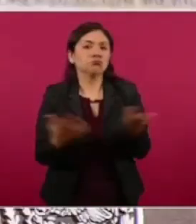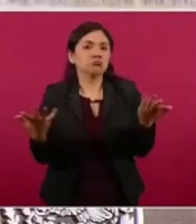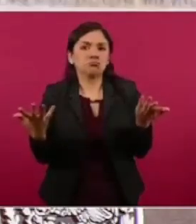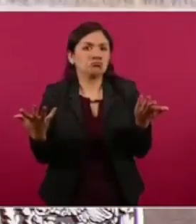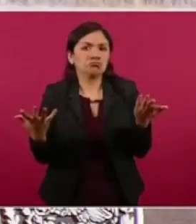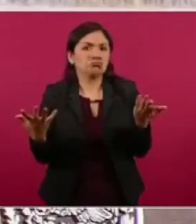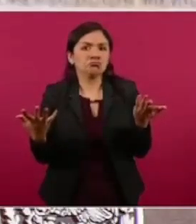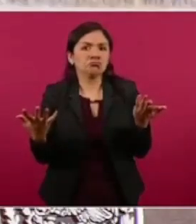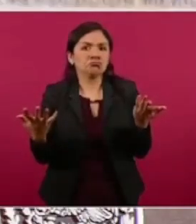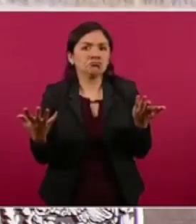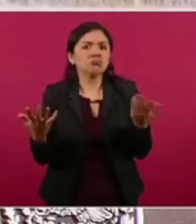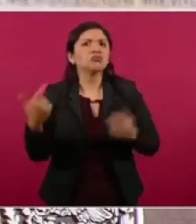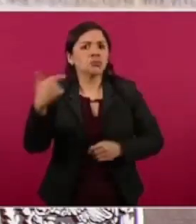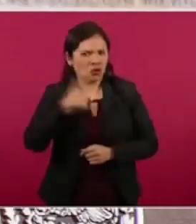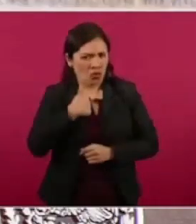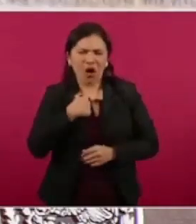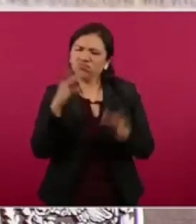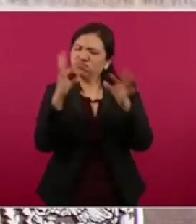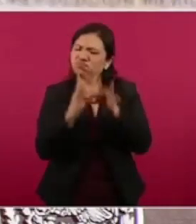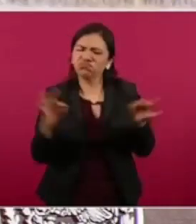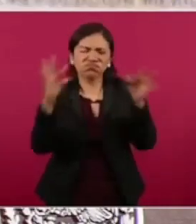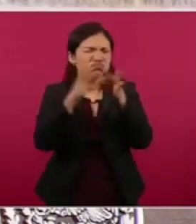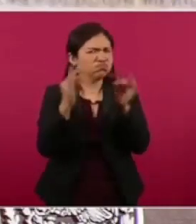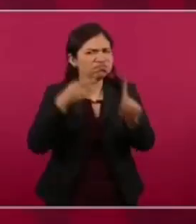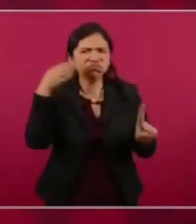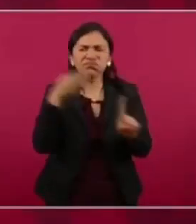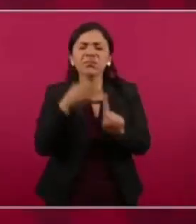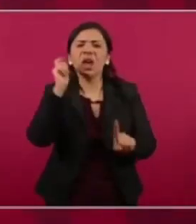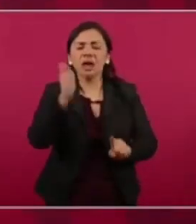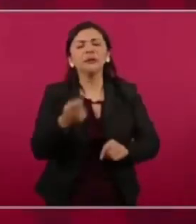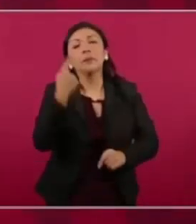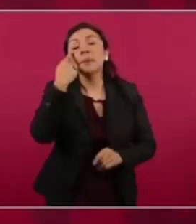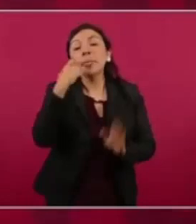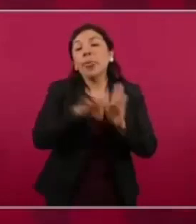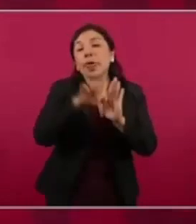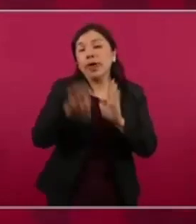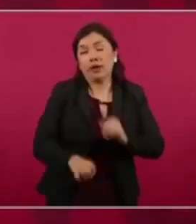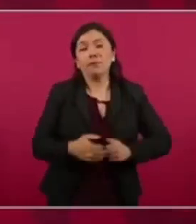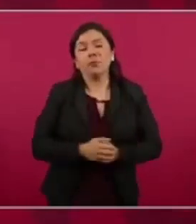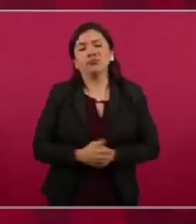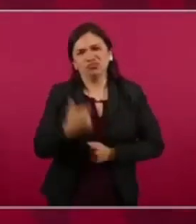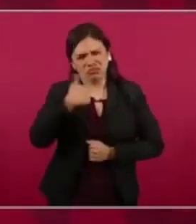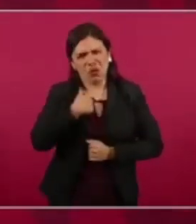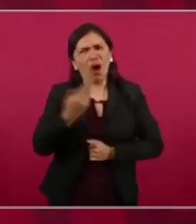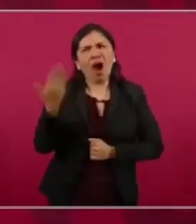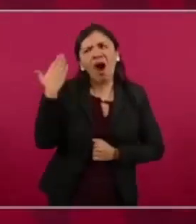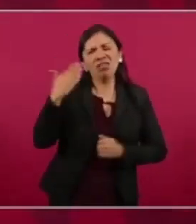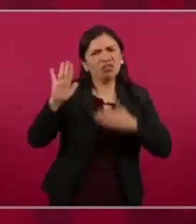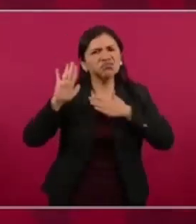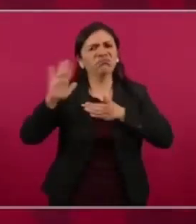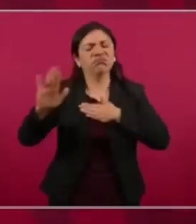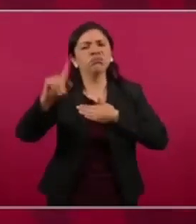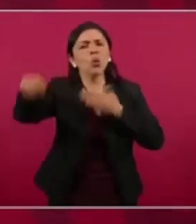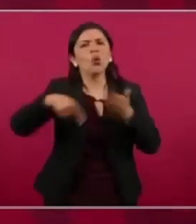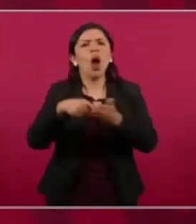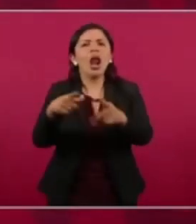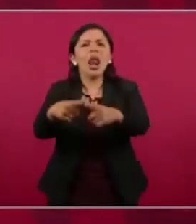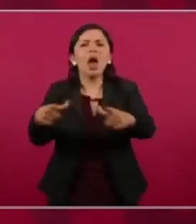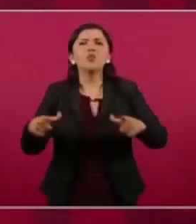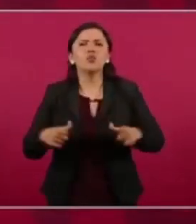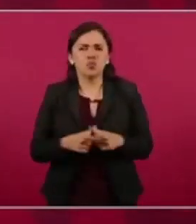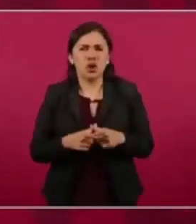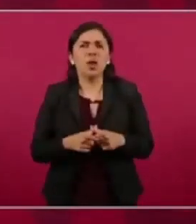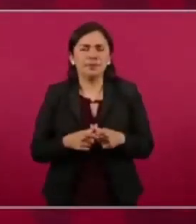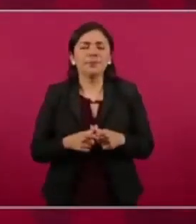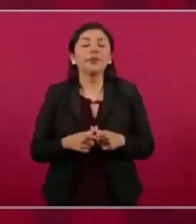Quiero ser preciso. Por ejemplo, tenemos el compromiso en La Laguna